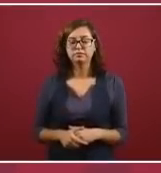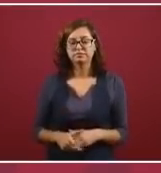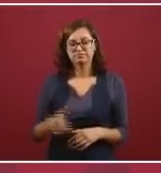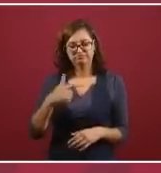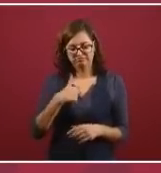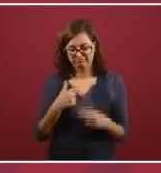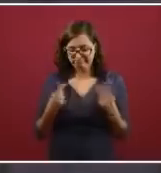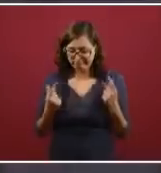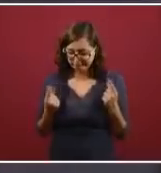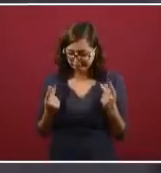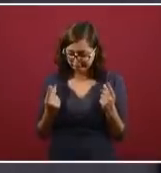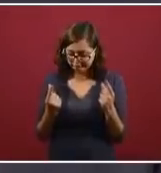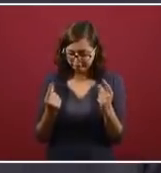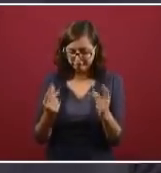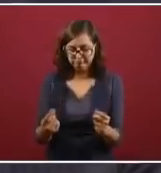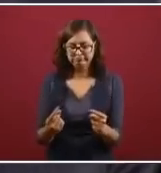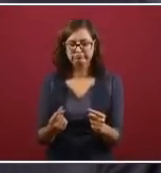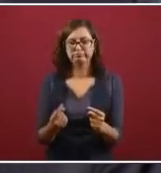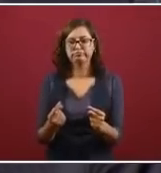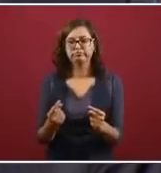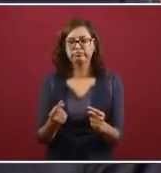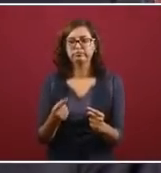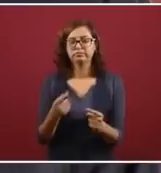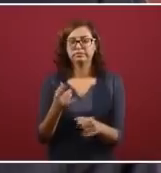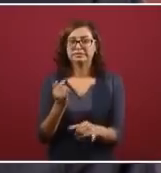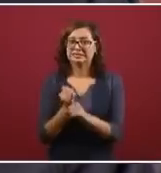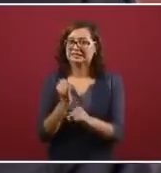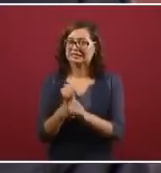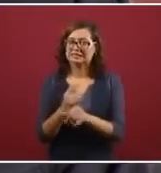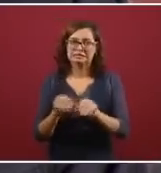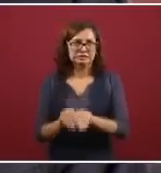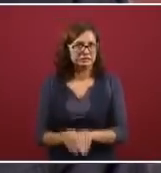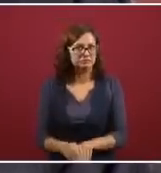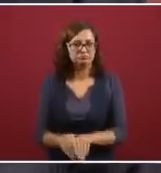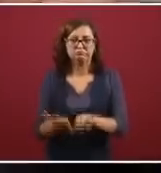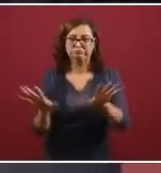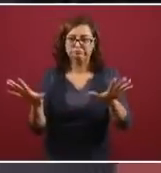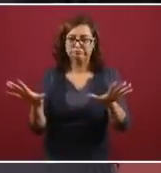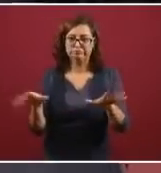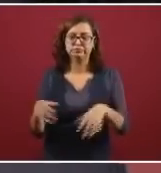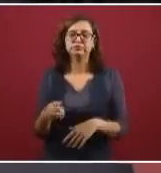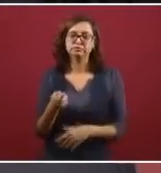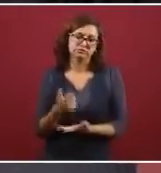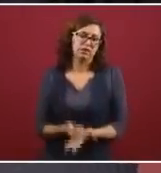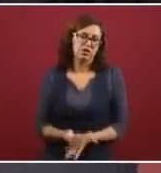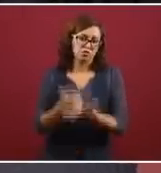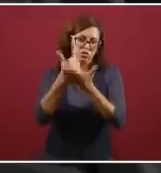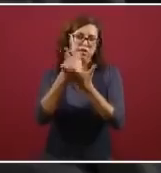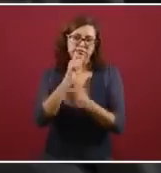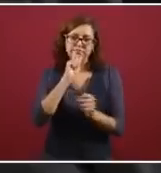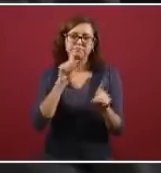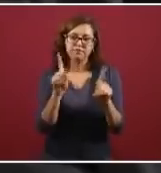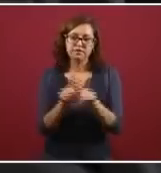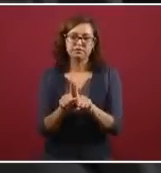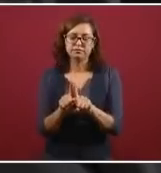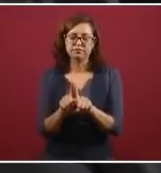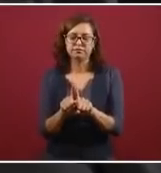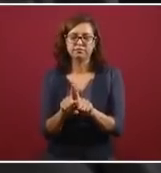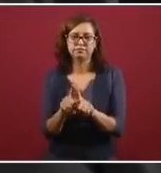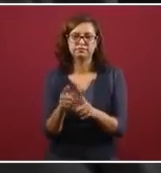mucho lo de el internet, porque esto nos va a ayudar